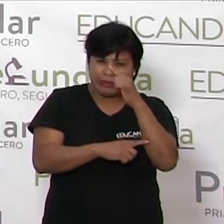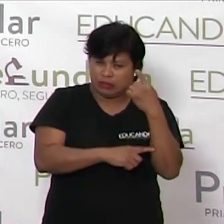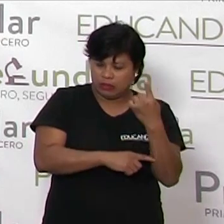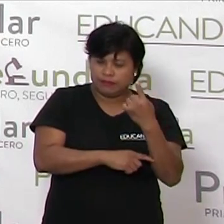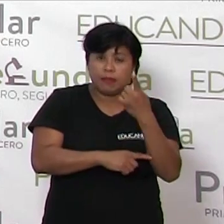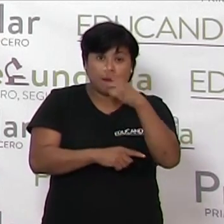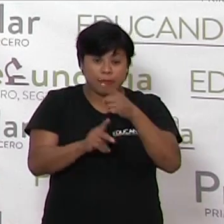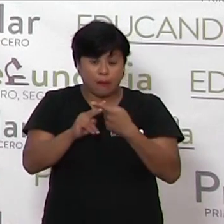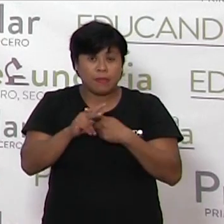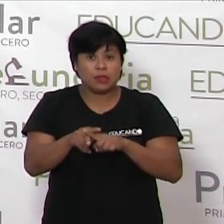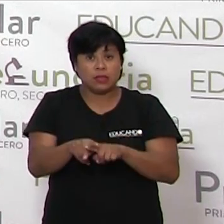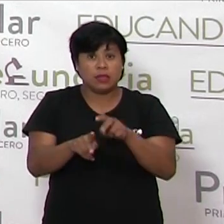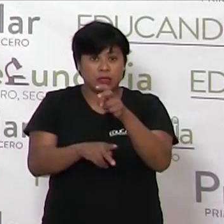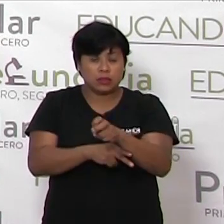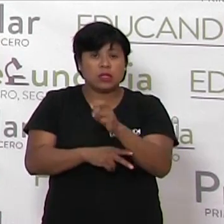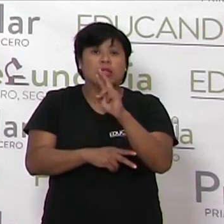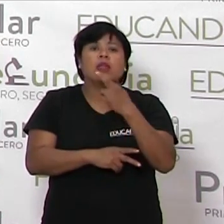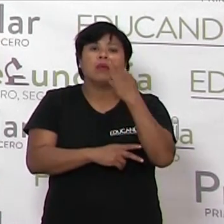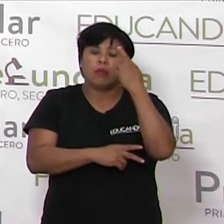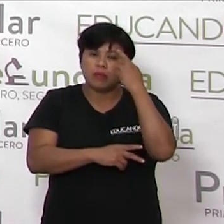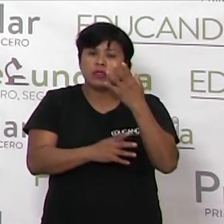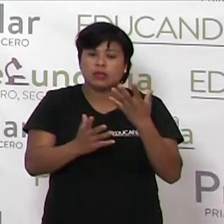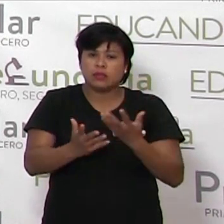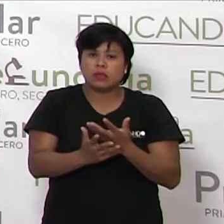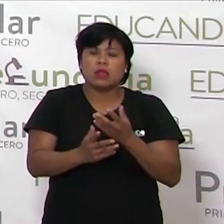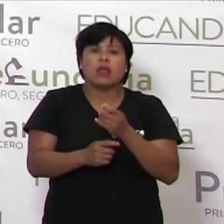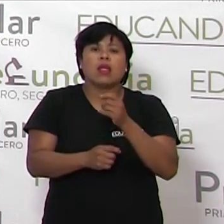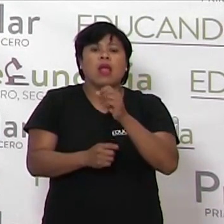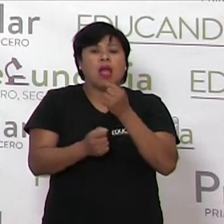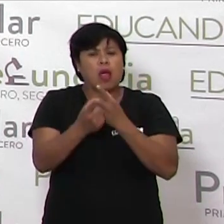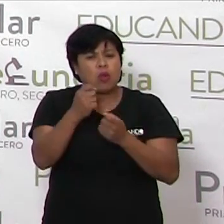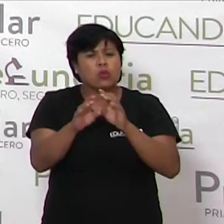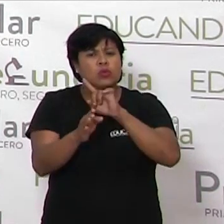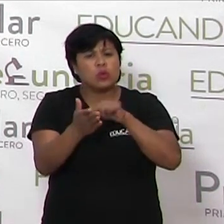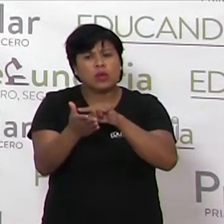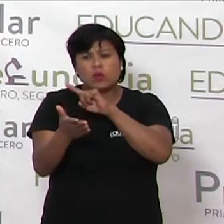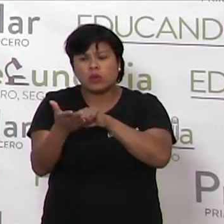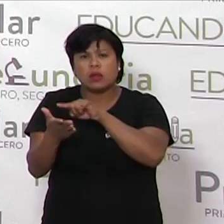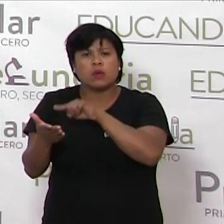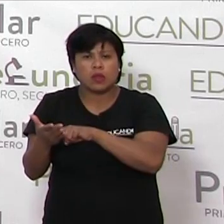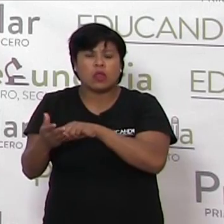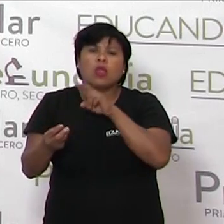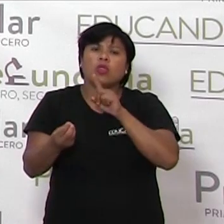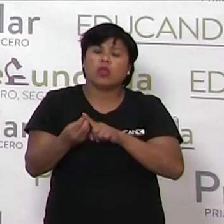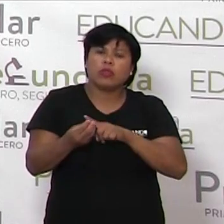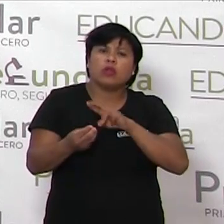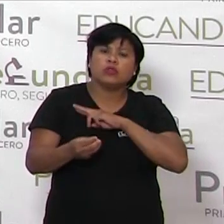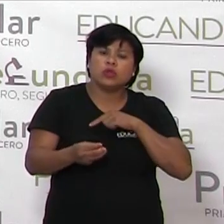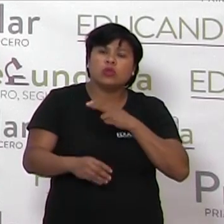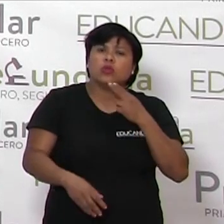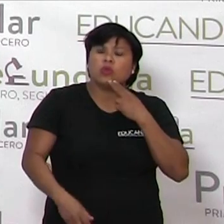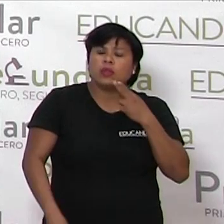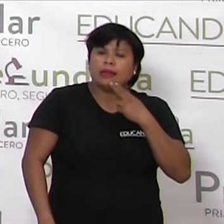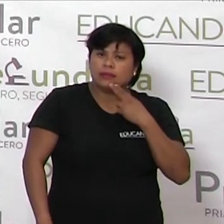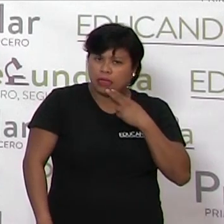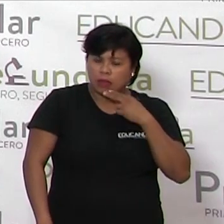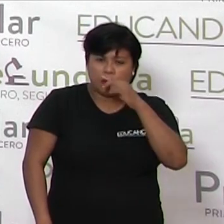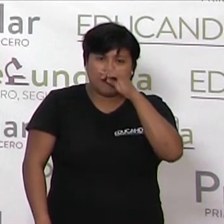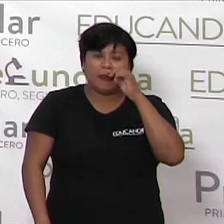Y para empezar este tema vamos a hacer referencia a algunos lugares o momentos en los cuales hemos